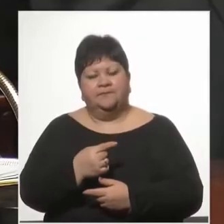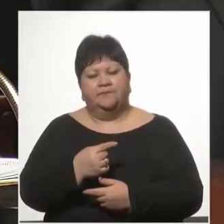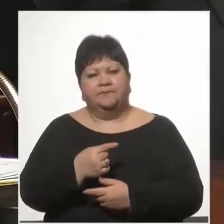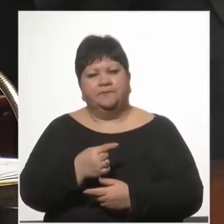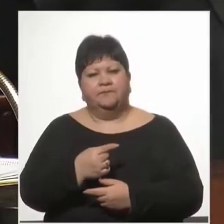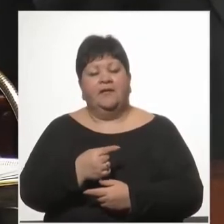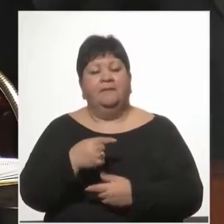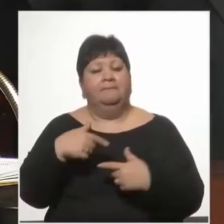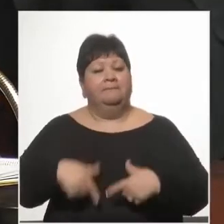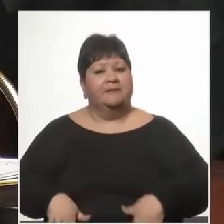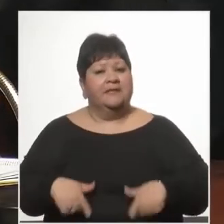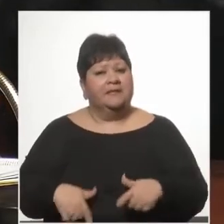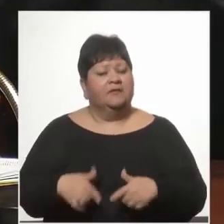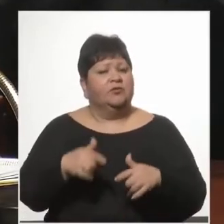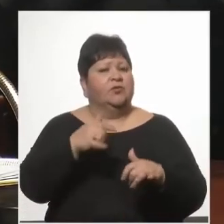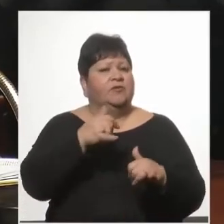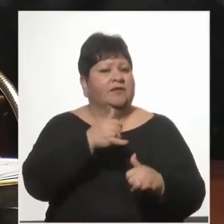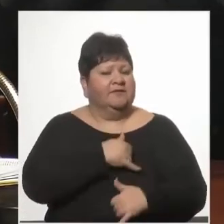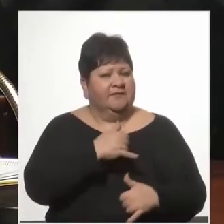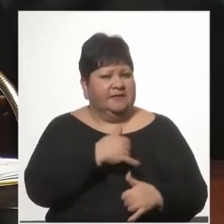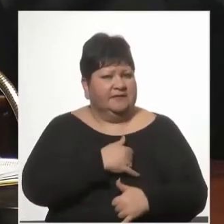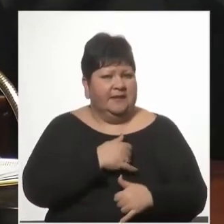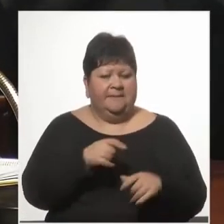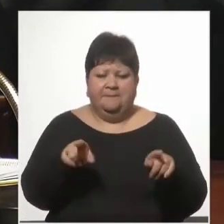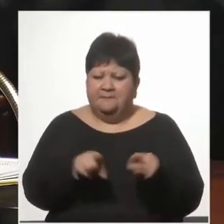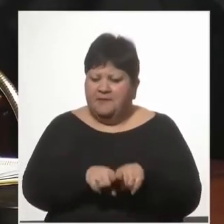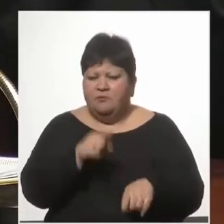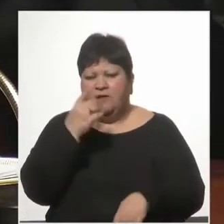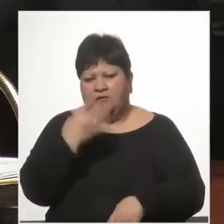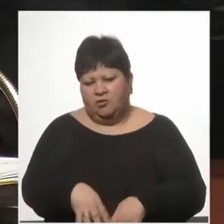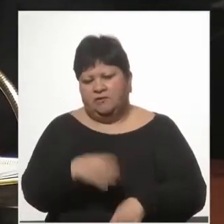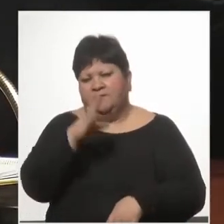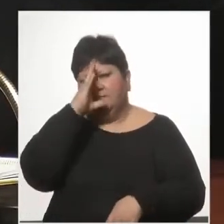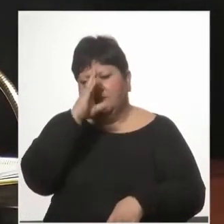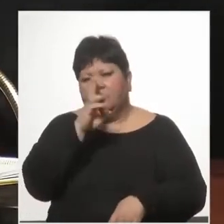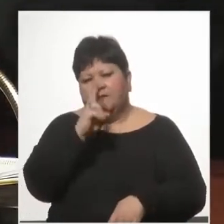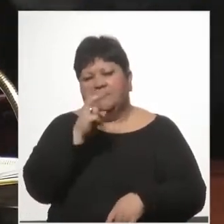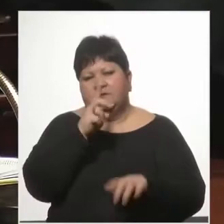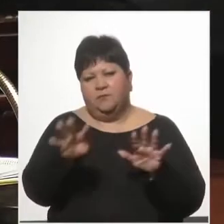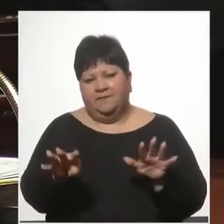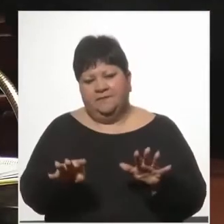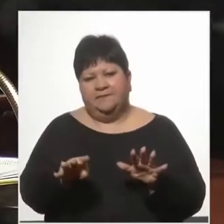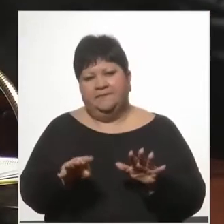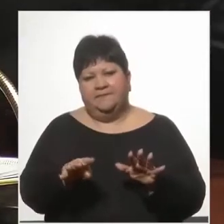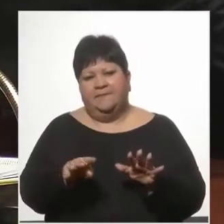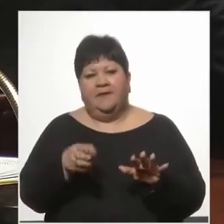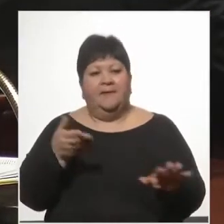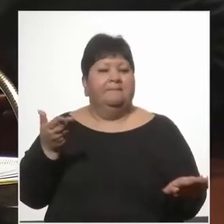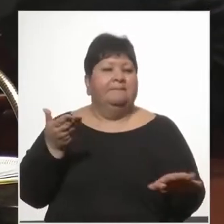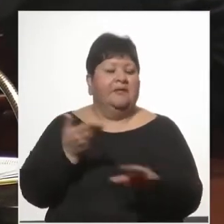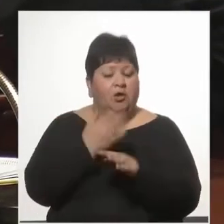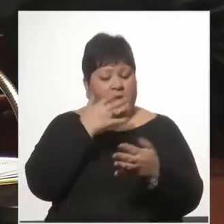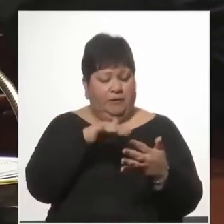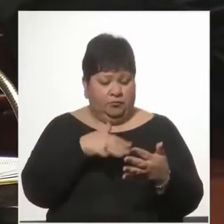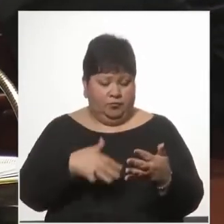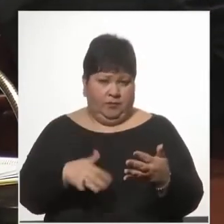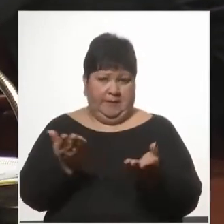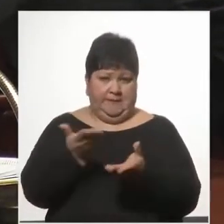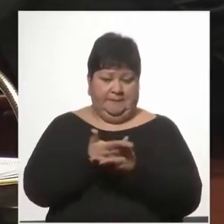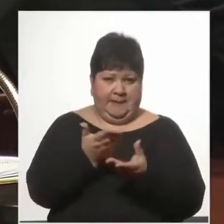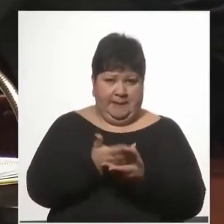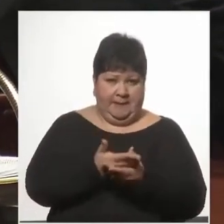ministro de Defensa, cuando ese mismo 14 de febrero de 2019 solicitó que diéramos lectura al expediente,